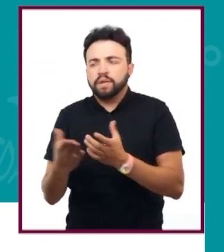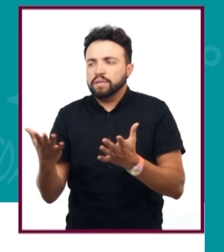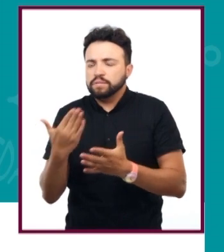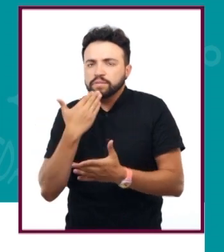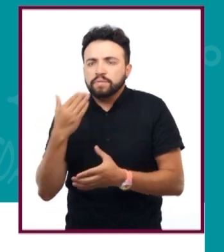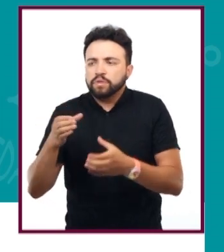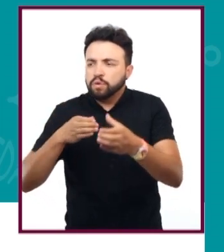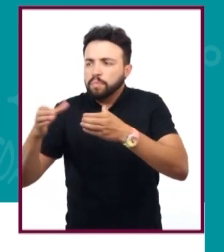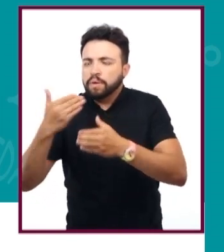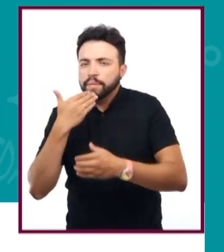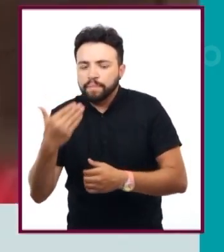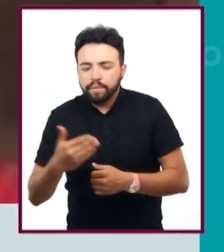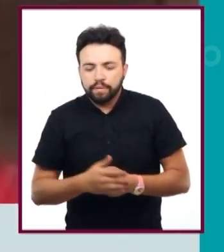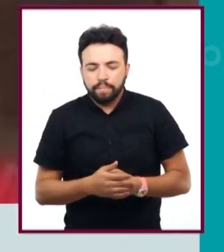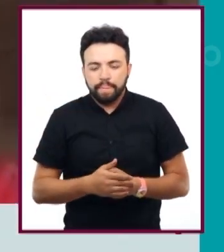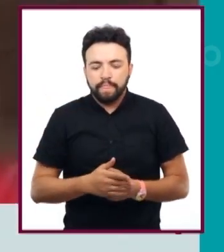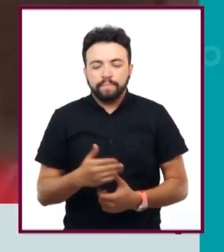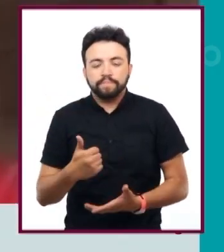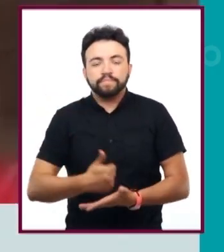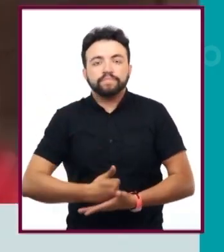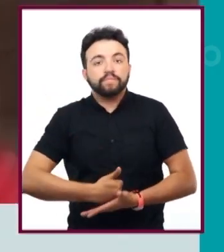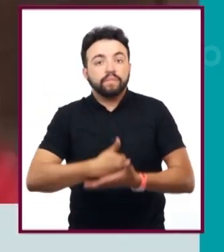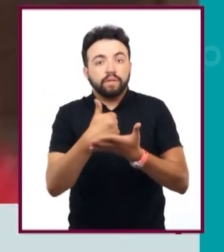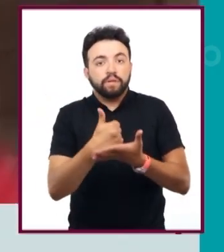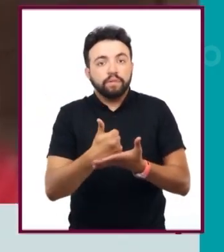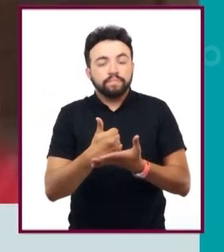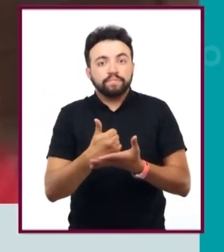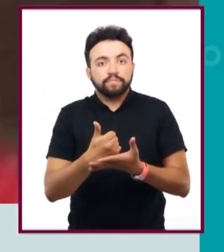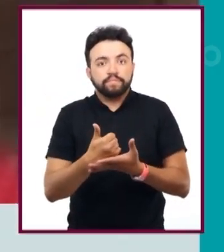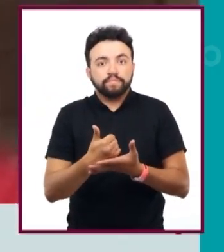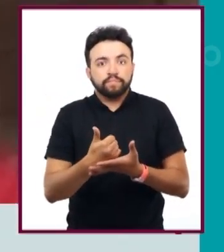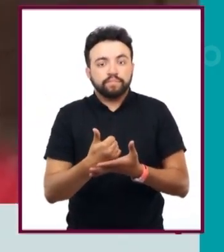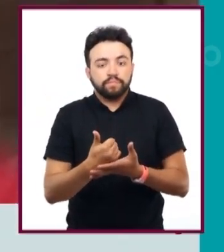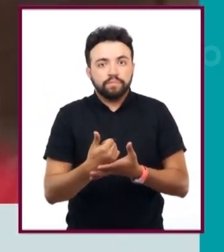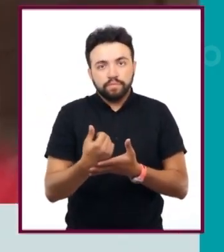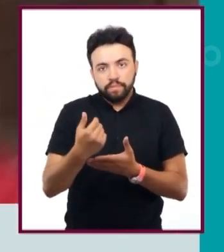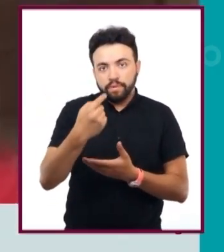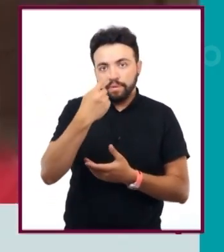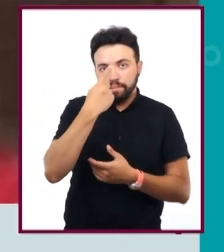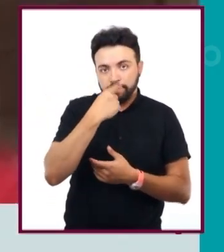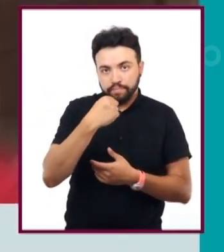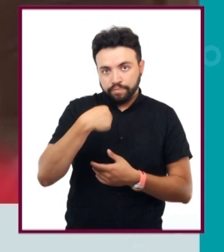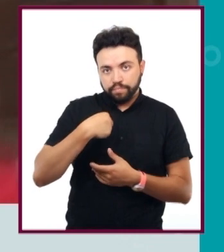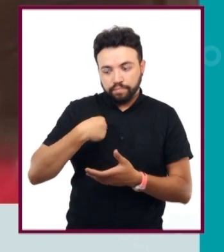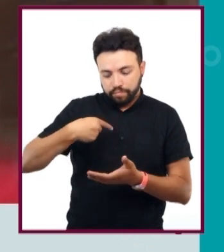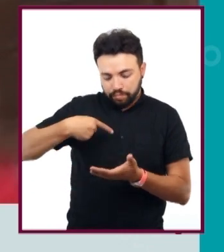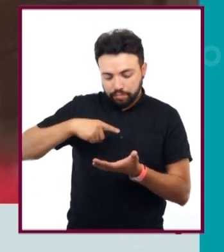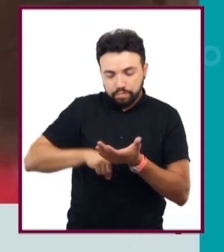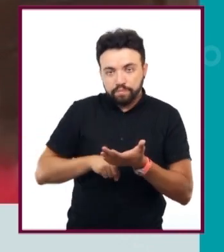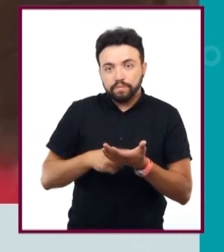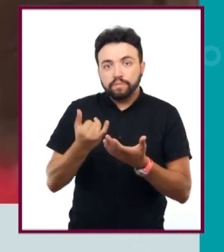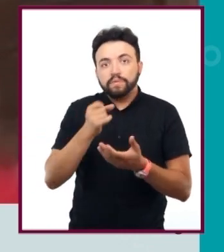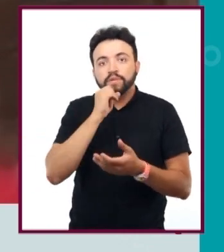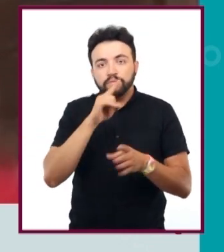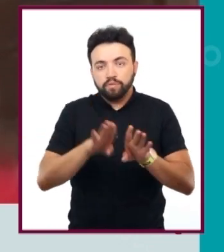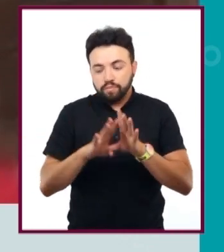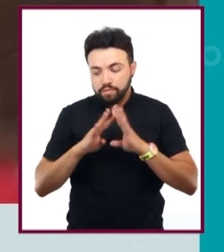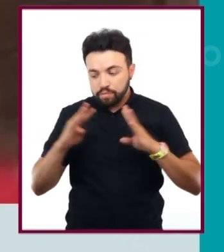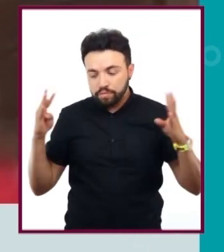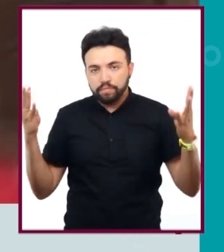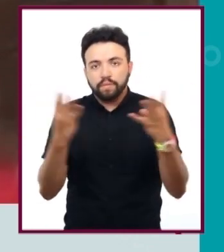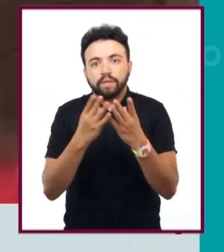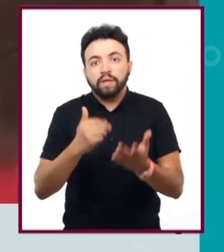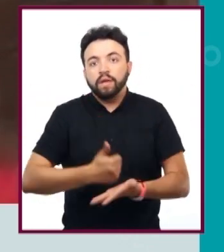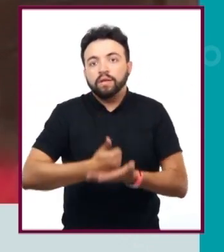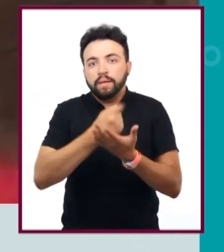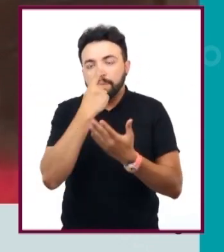seguir teniendo esa comunicación. Te ayuda contigo mismo y aparte con tu entorno. Te ayuda pues a que estés bien